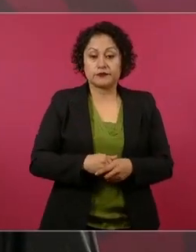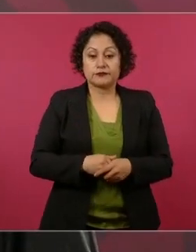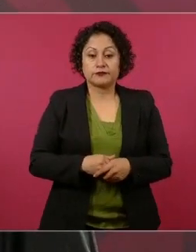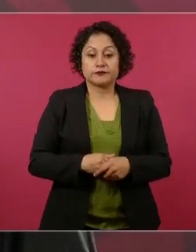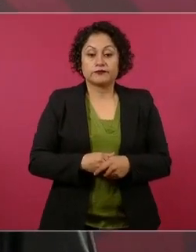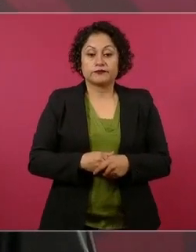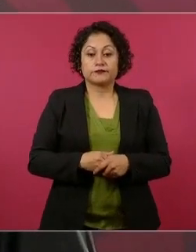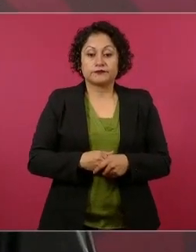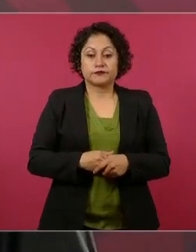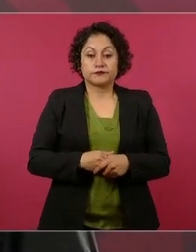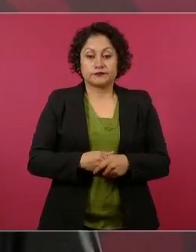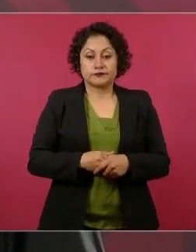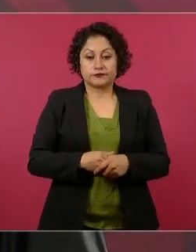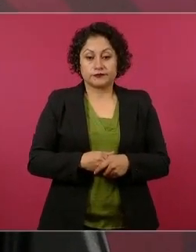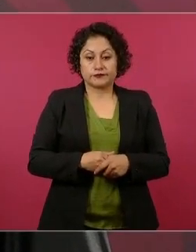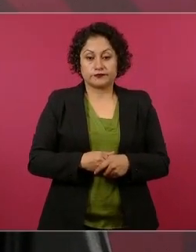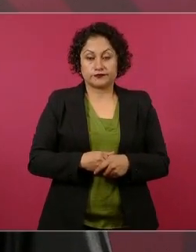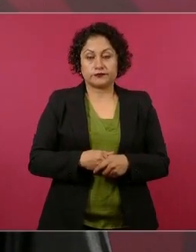Pero ahí no veo tanto